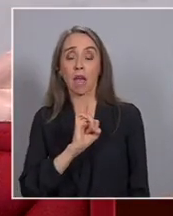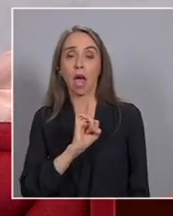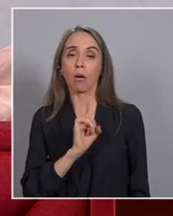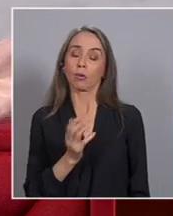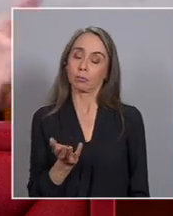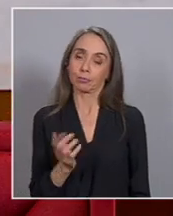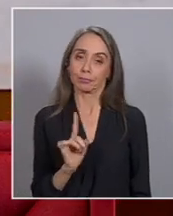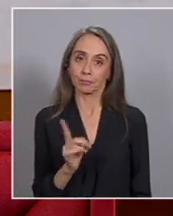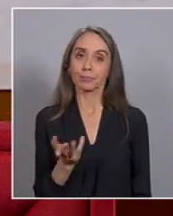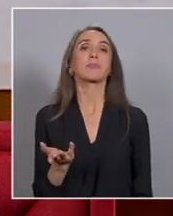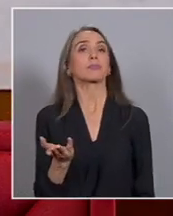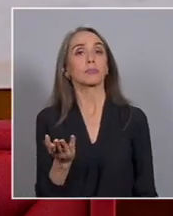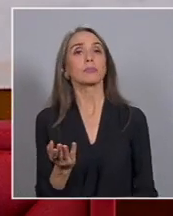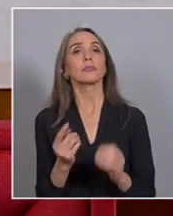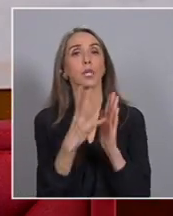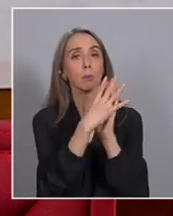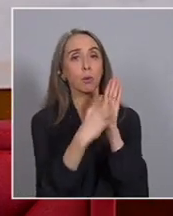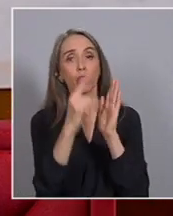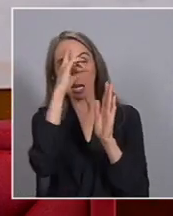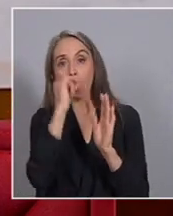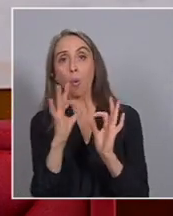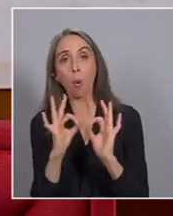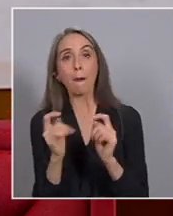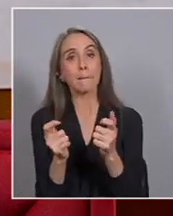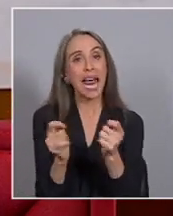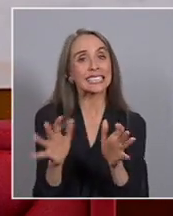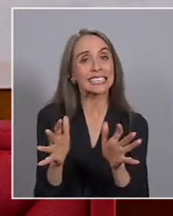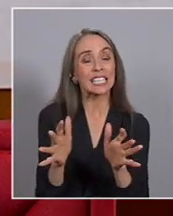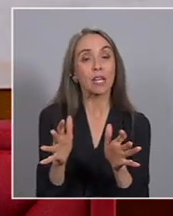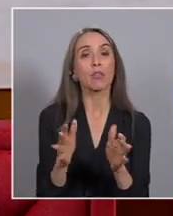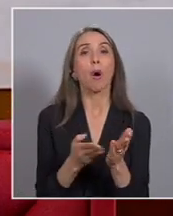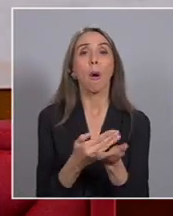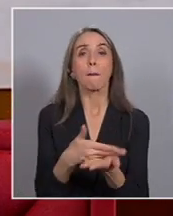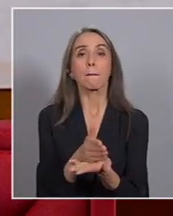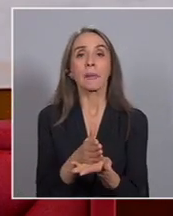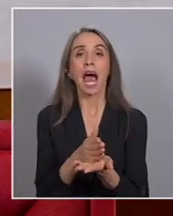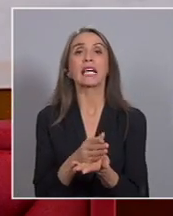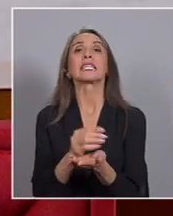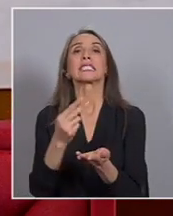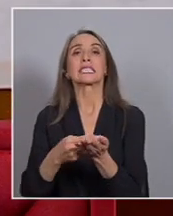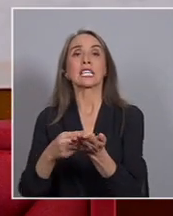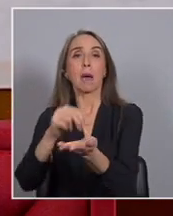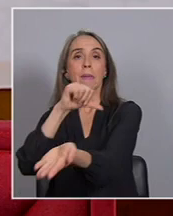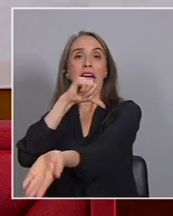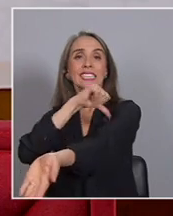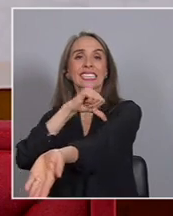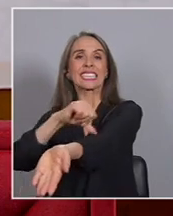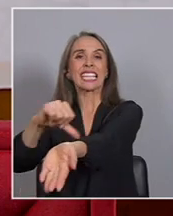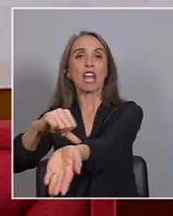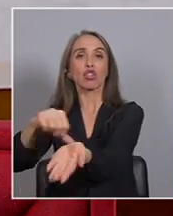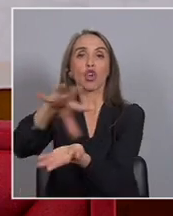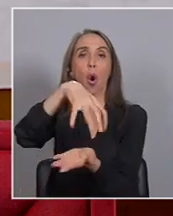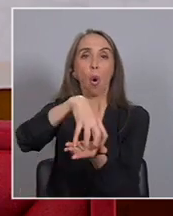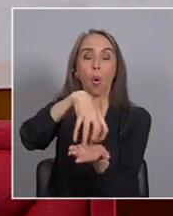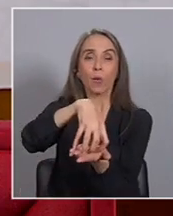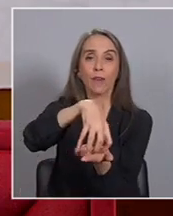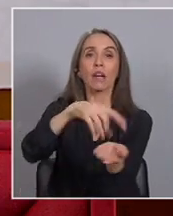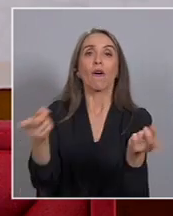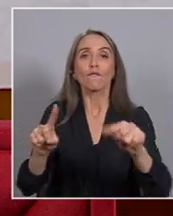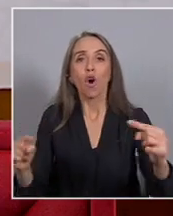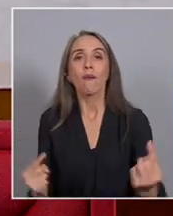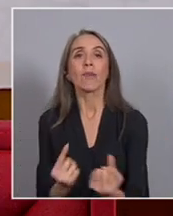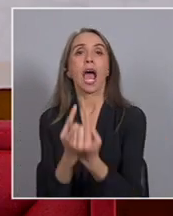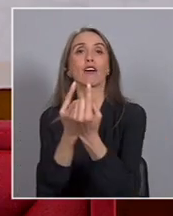solamente. Por eso, con un modelo similar, hemos echado a andar el plan de centros urbanos para que estos vuelvan a ser lugares de